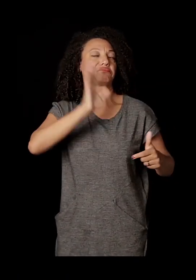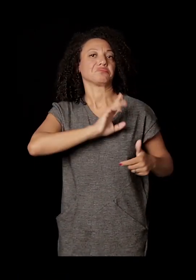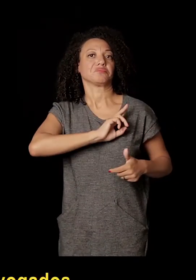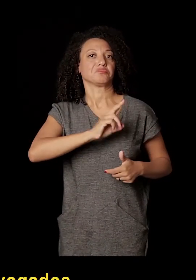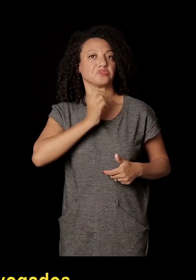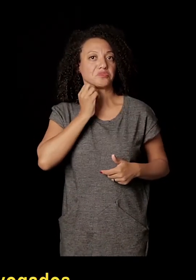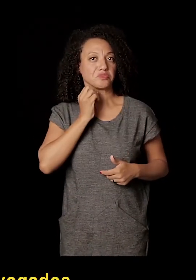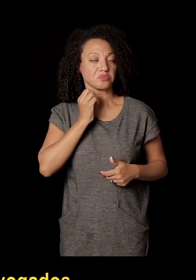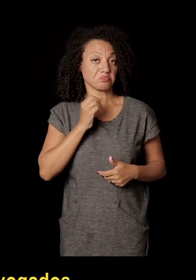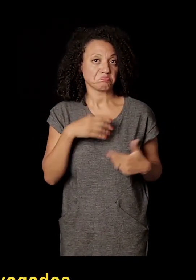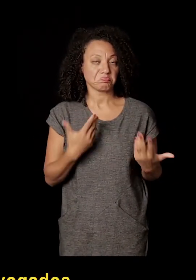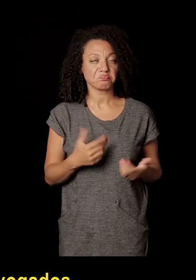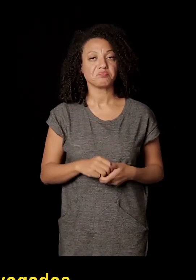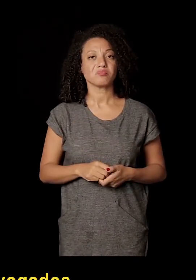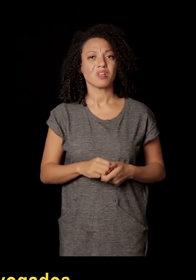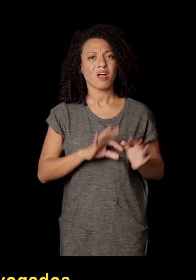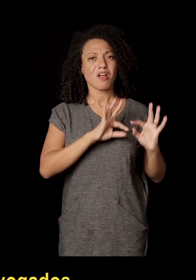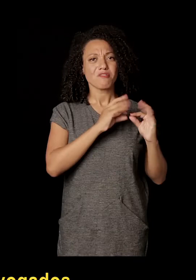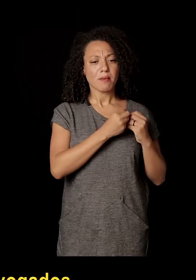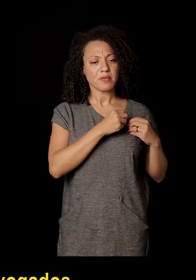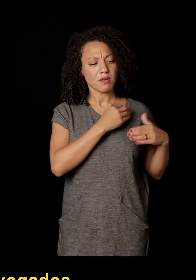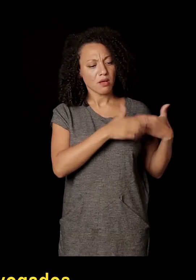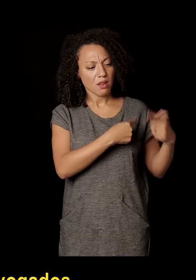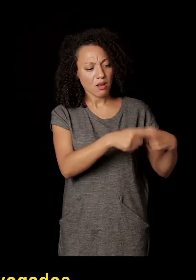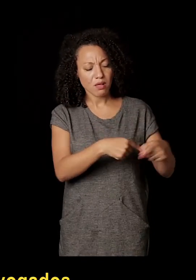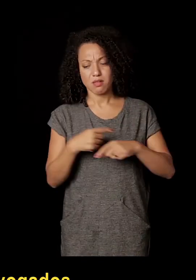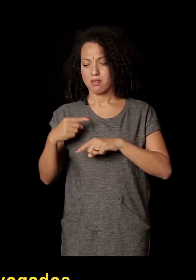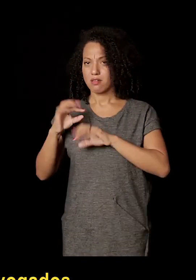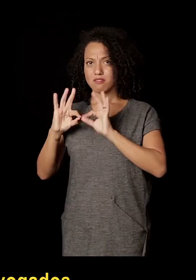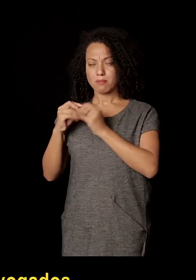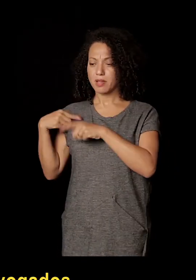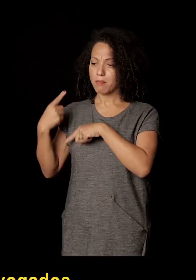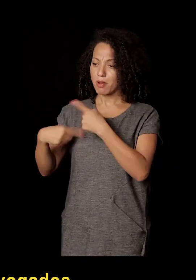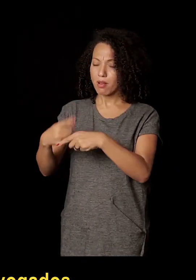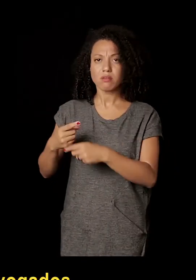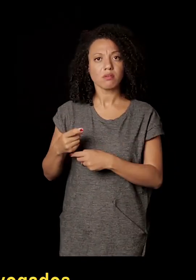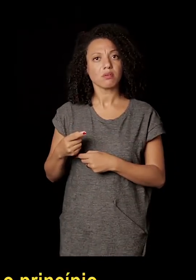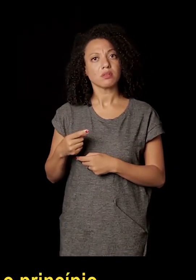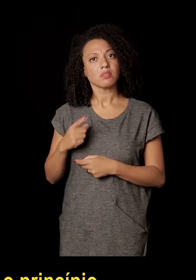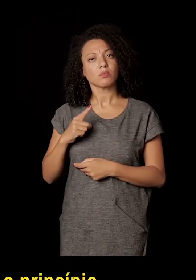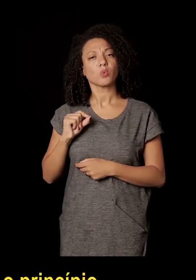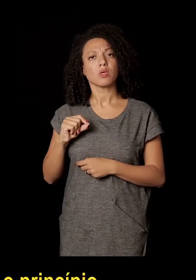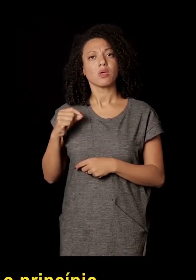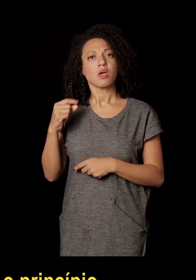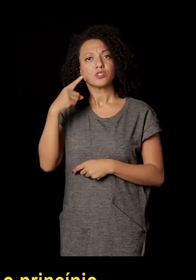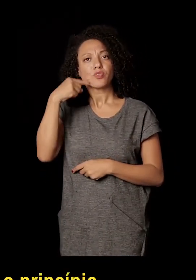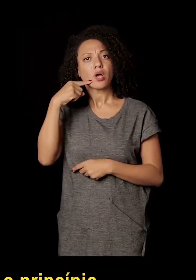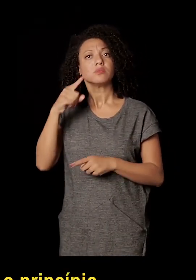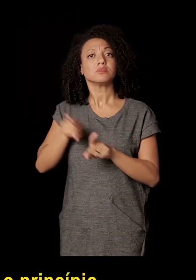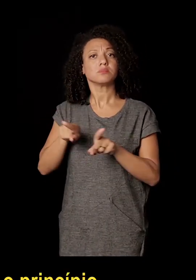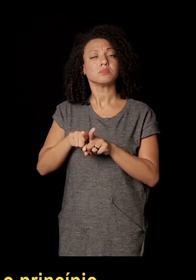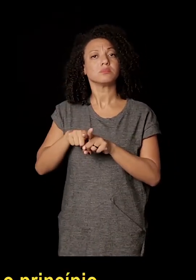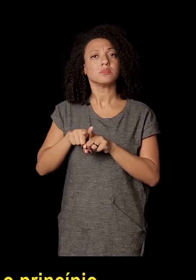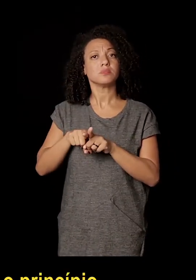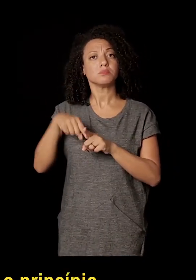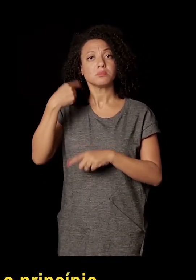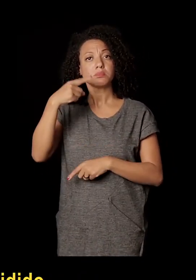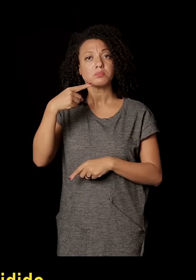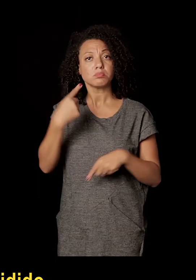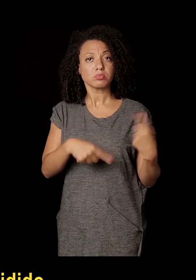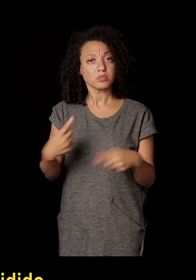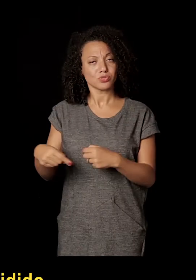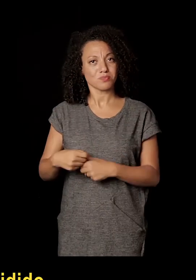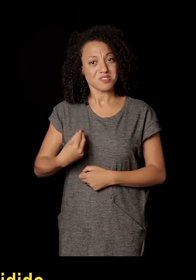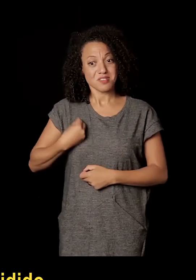Y tenía toda una familia de abogados y de políticos y obviamente mi vida estaba marcada desde el principio, así